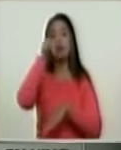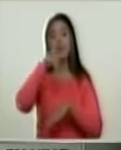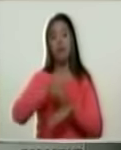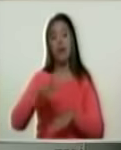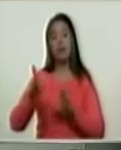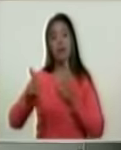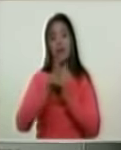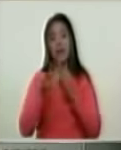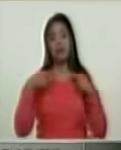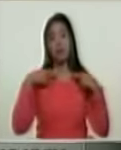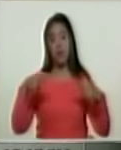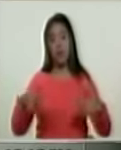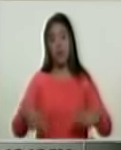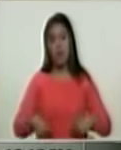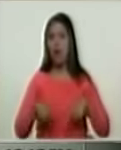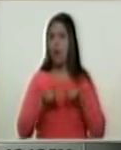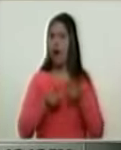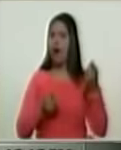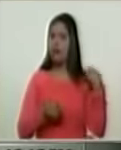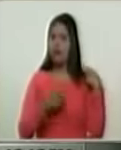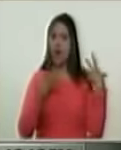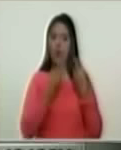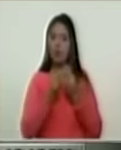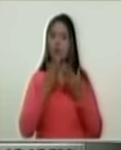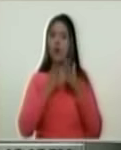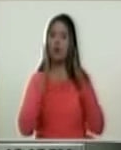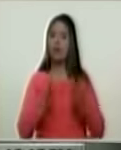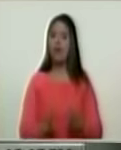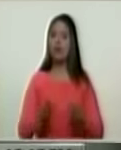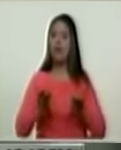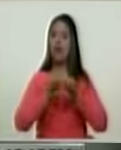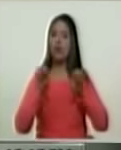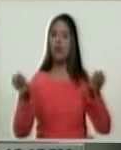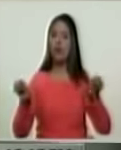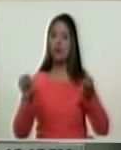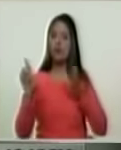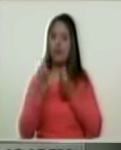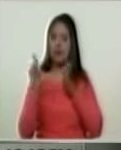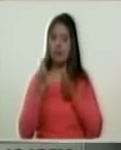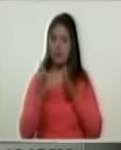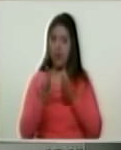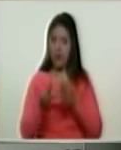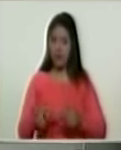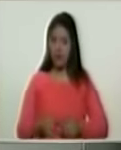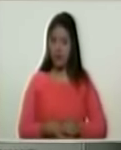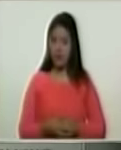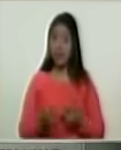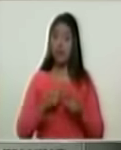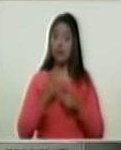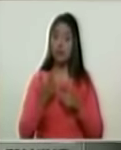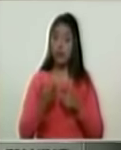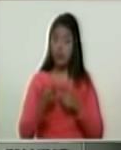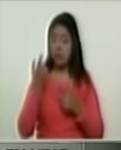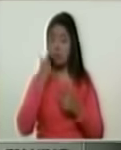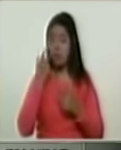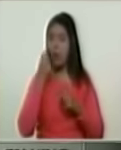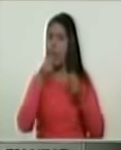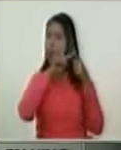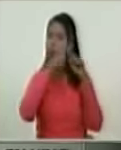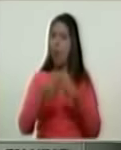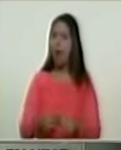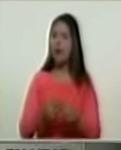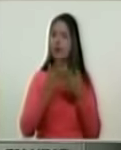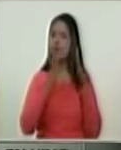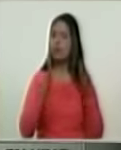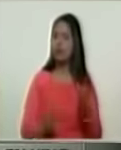Derechos Humanos, como ayer la hicimos con los estudiantes de educación media. Estamos estimando cuántos estudiantes